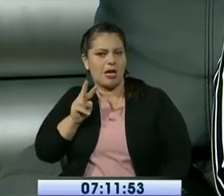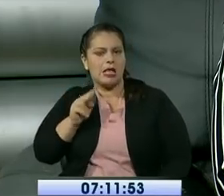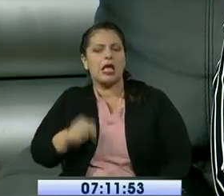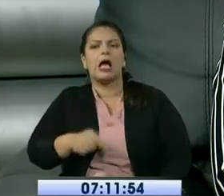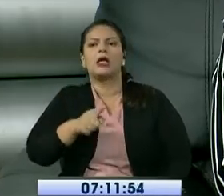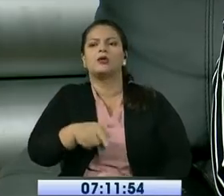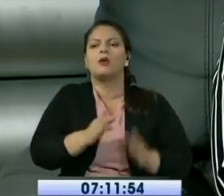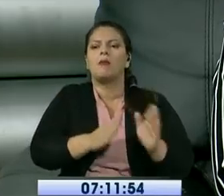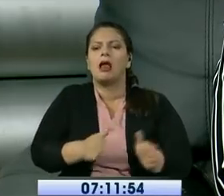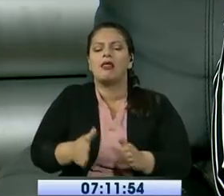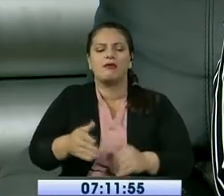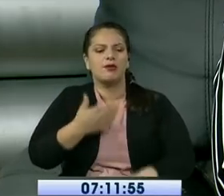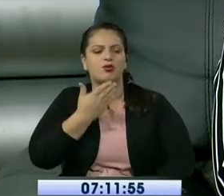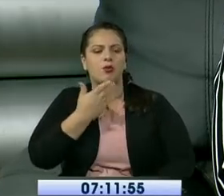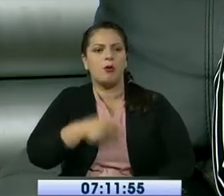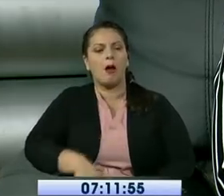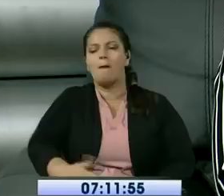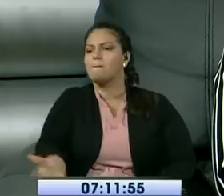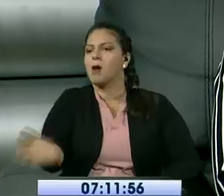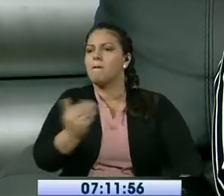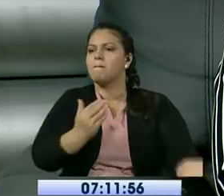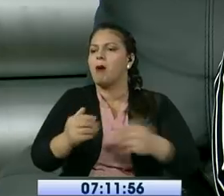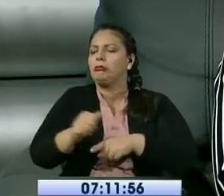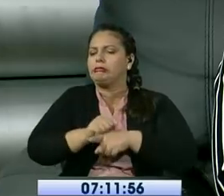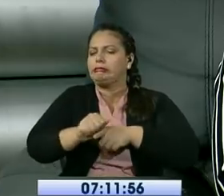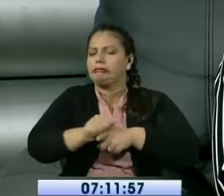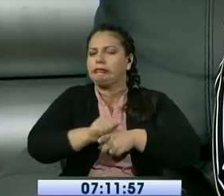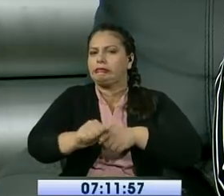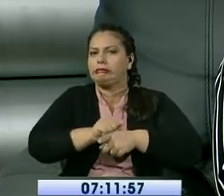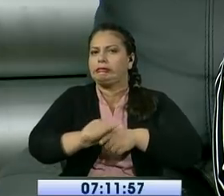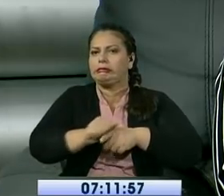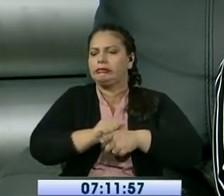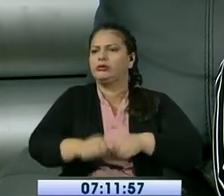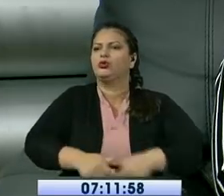la apertura de los recintos electorales.